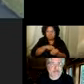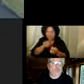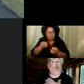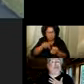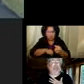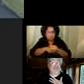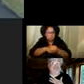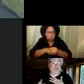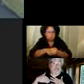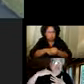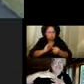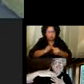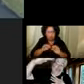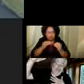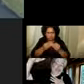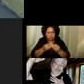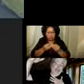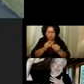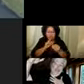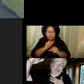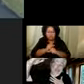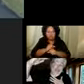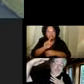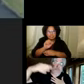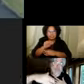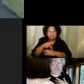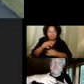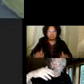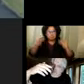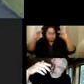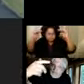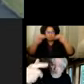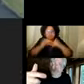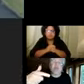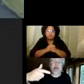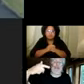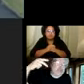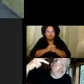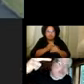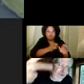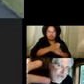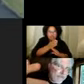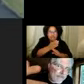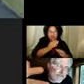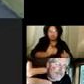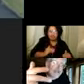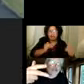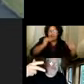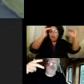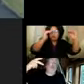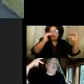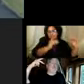nosotros pensamos, tenemos que, tenemos que apoyar ciertas cosas, algo que nos eleve como